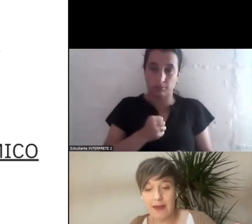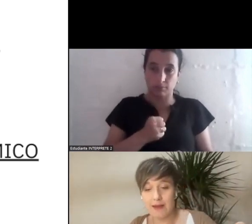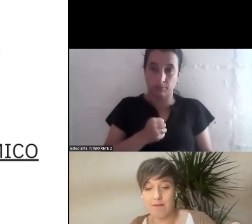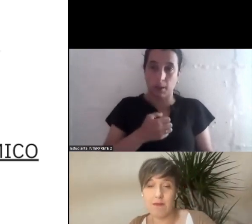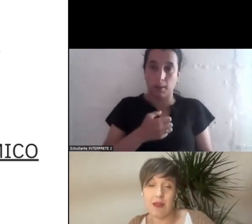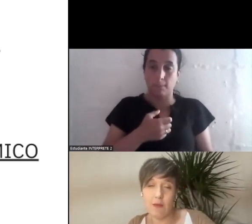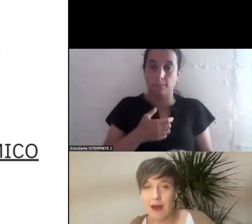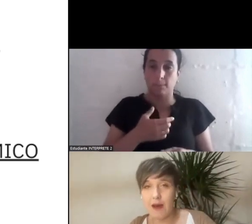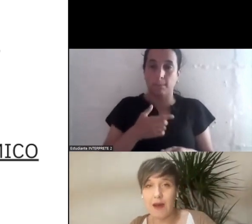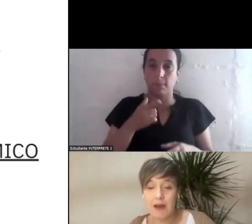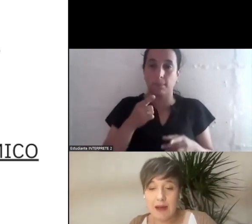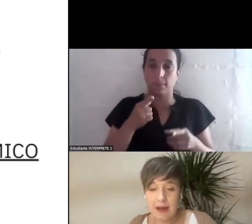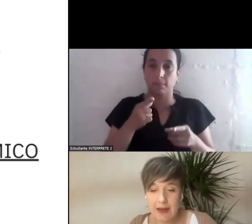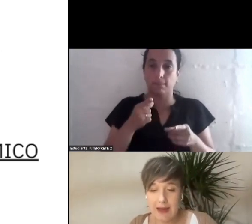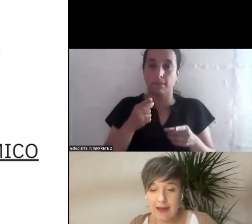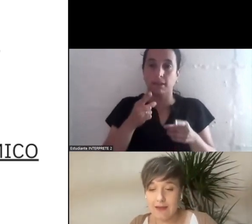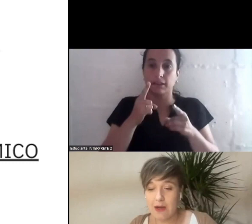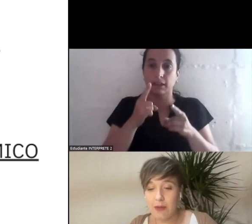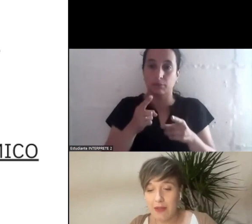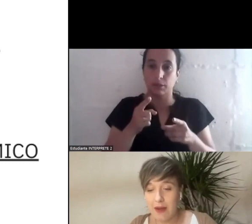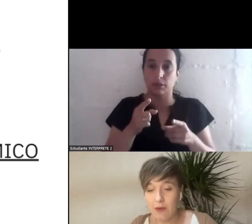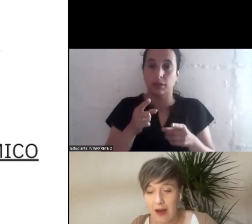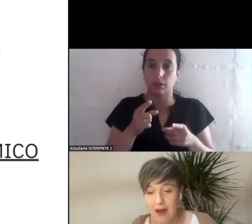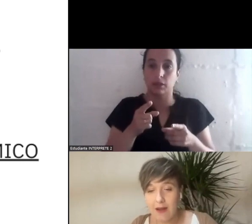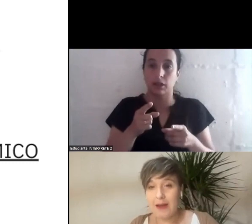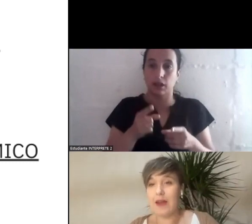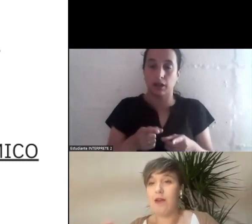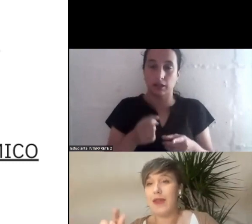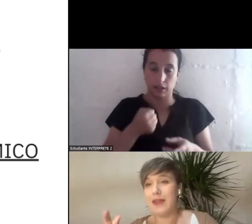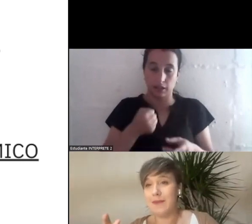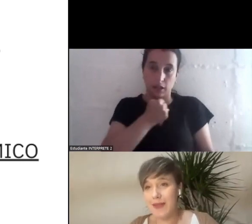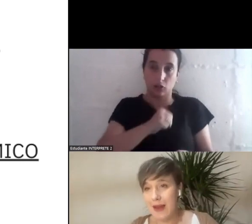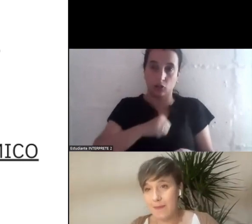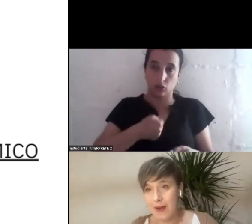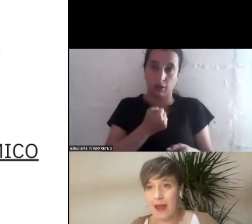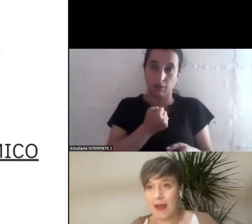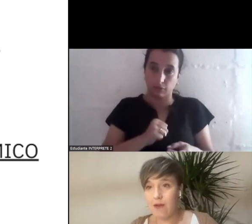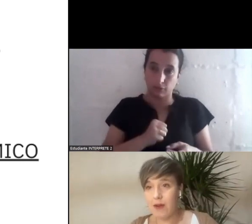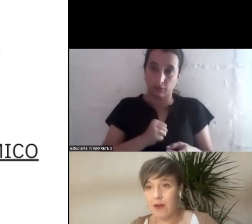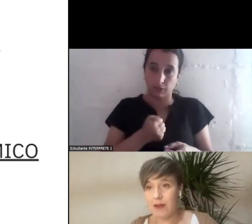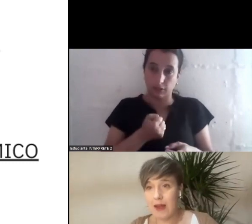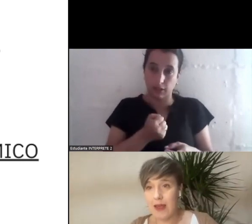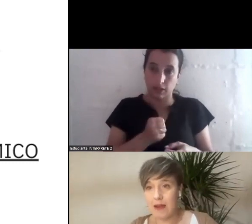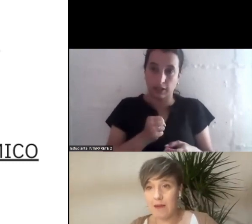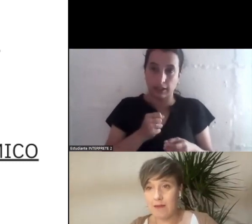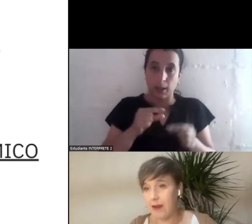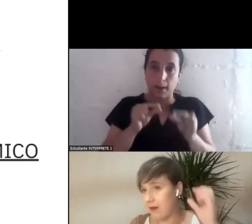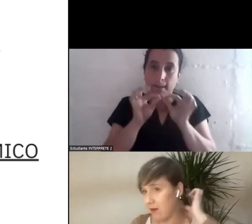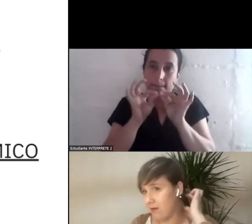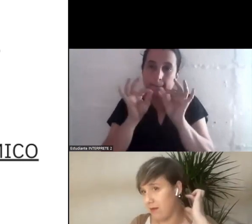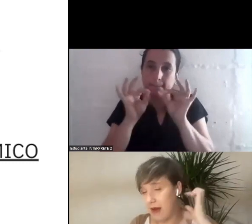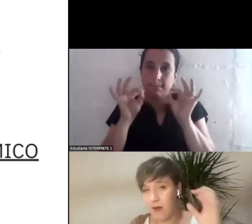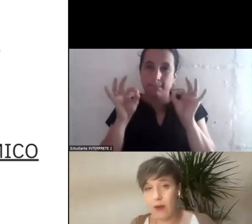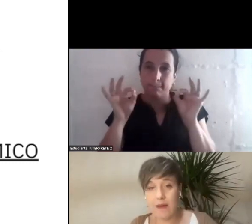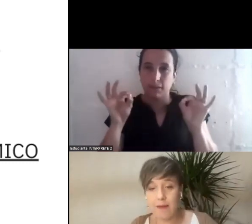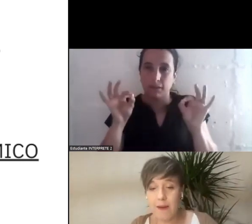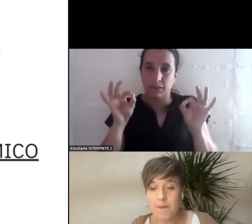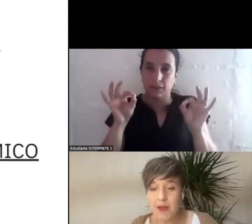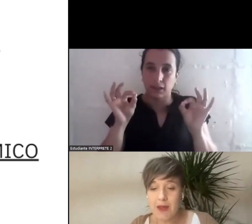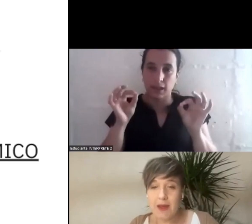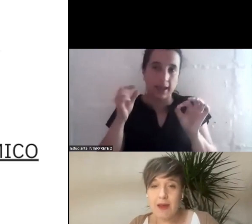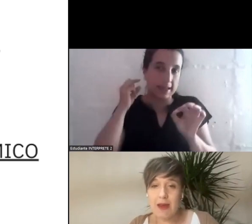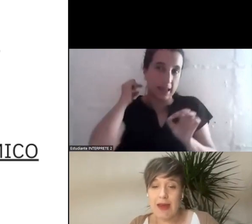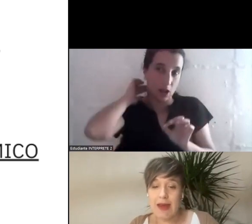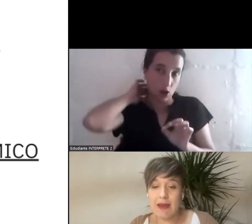una prueba que se denomina translucencia nucal, que lo que hace es medir el pliegue, ¿no?, que tiene ahí en la nuca el